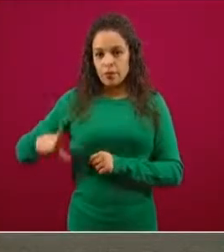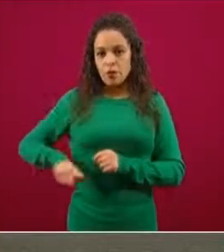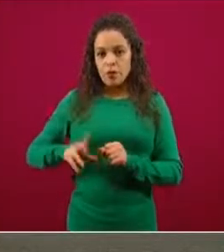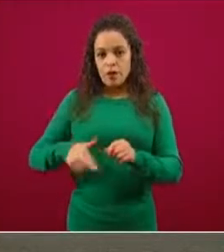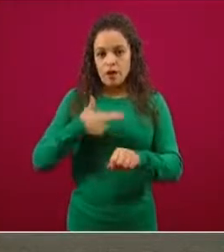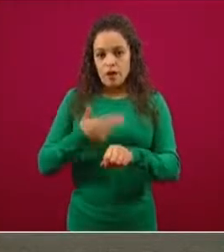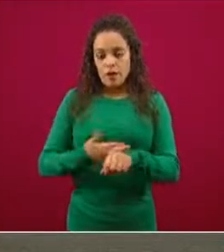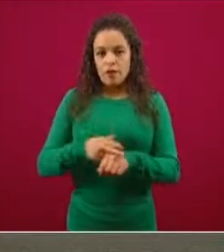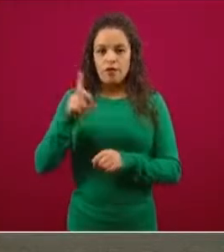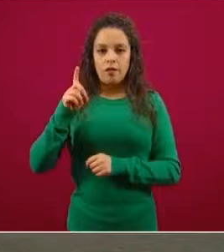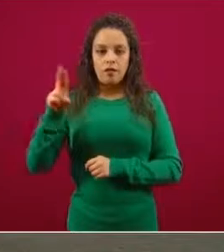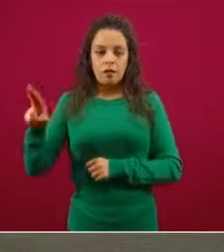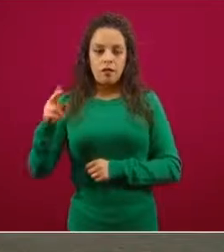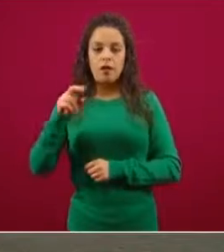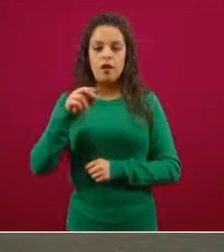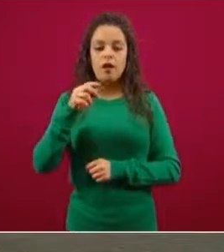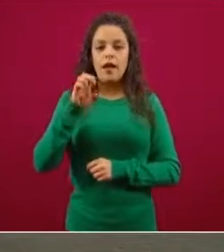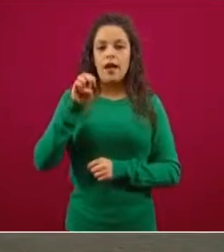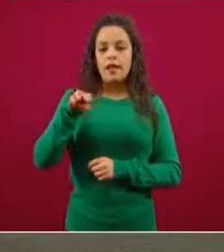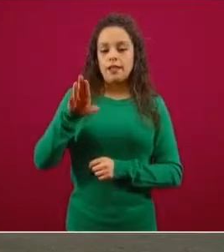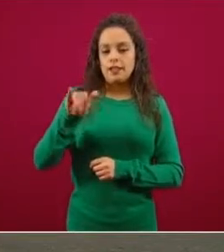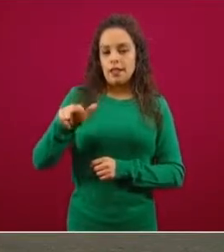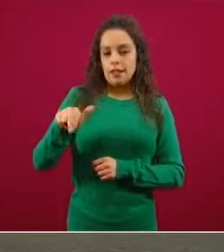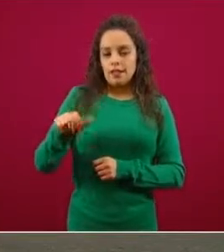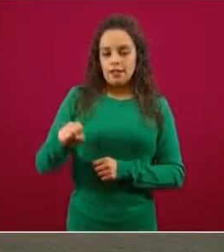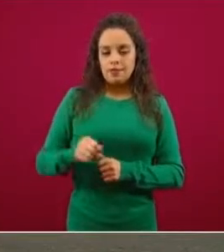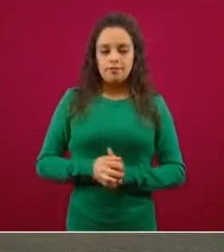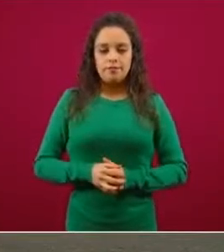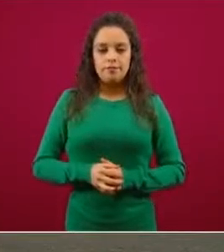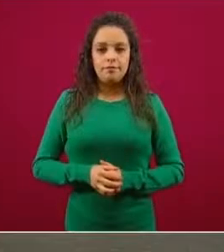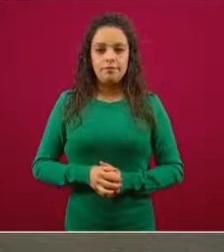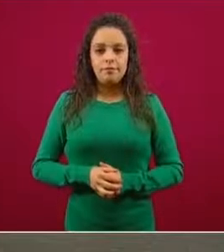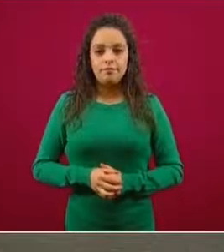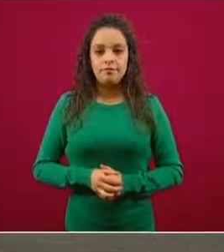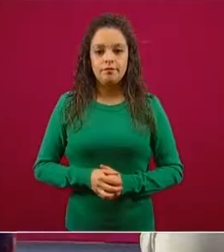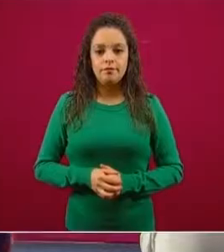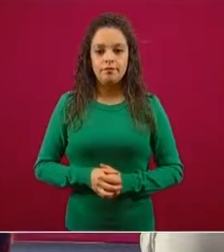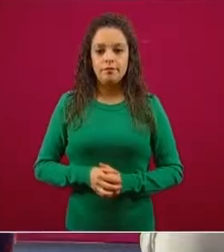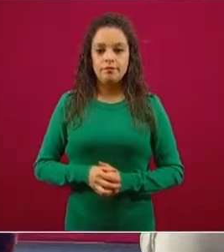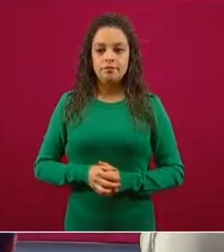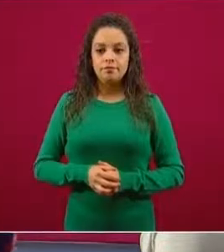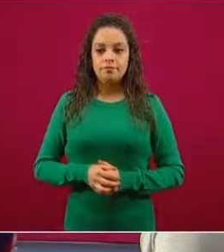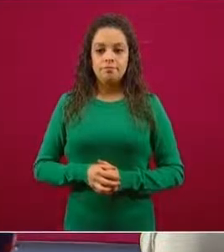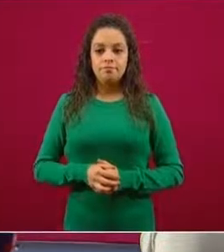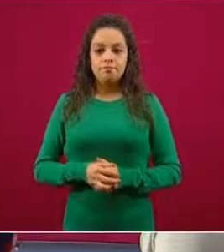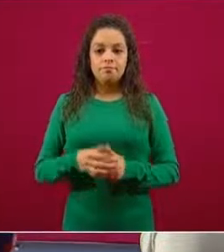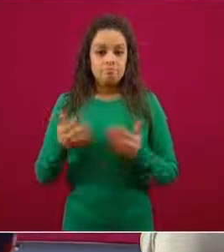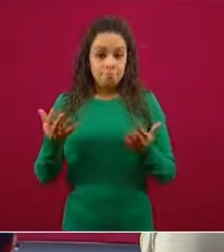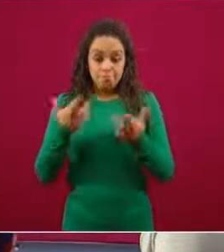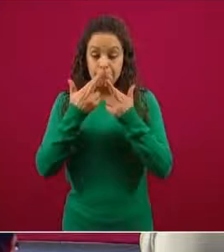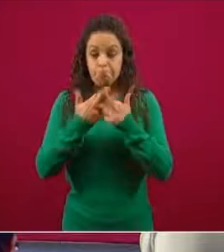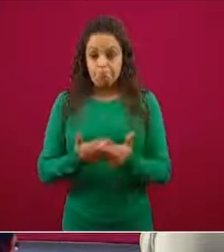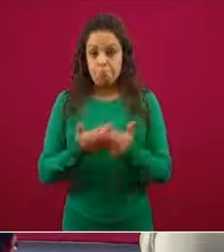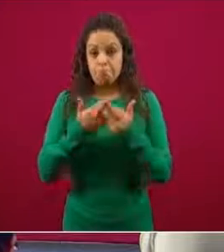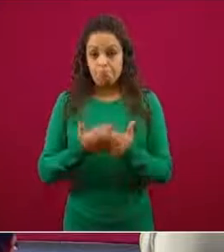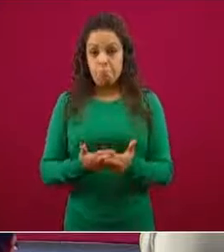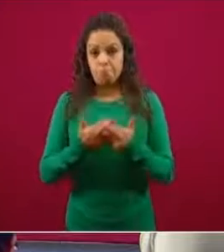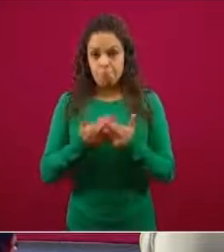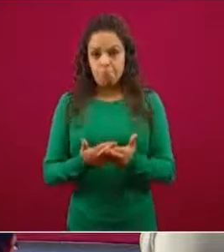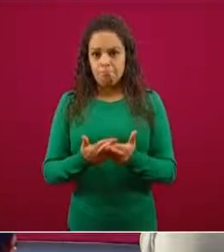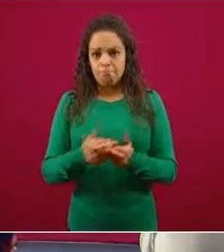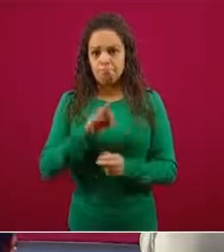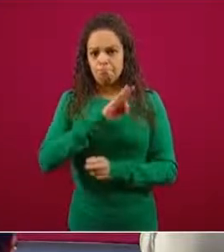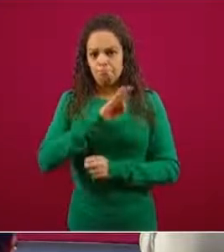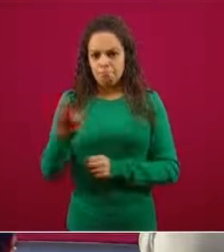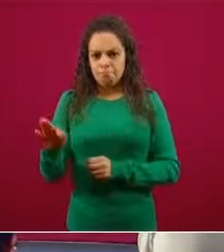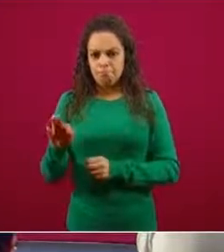La siguiente, Encinas. ¿Qué se ha hecho? Todavía la disponibilidad existente cubre la demanda,